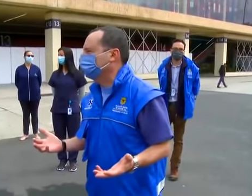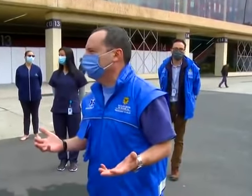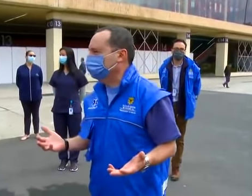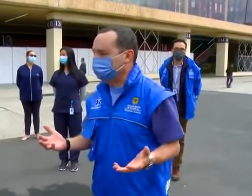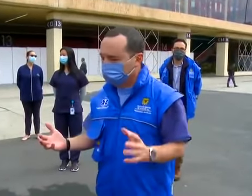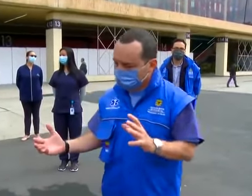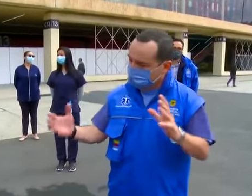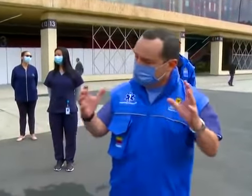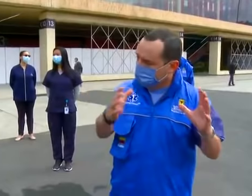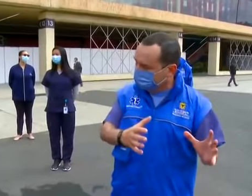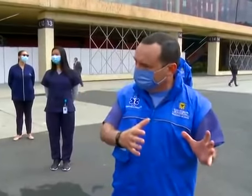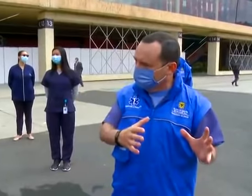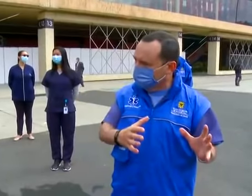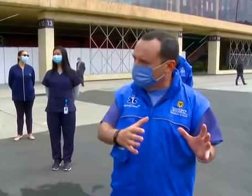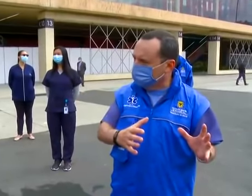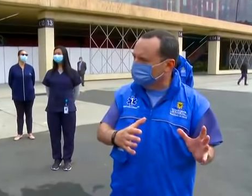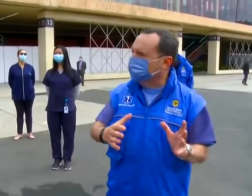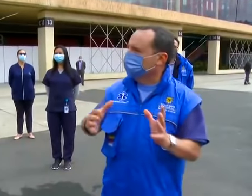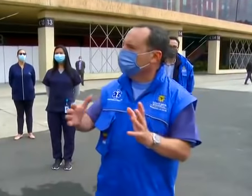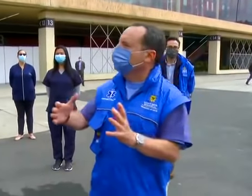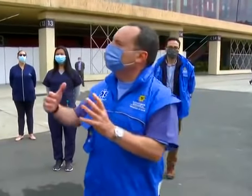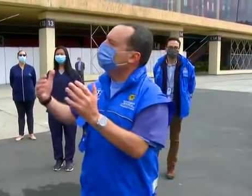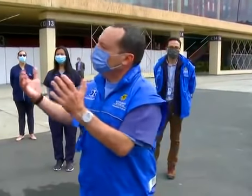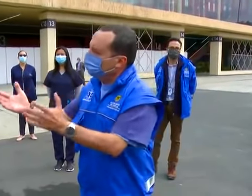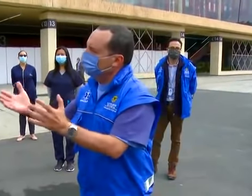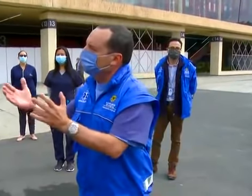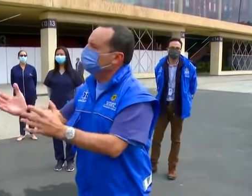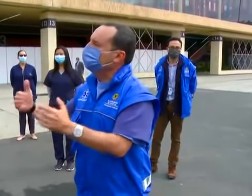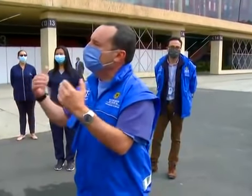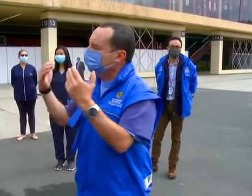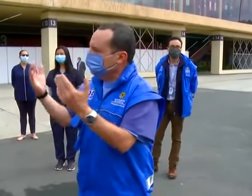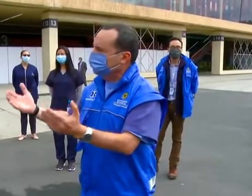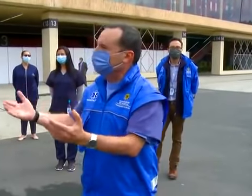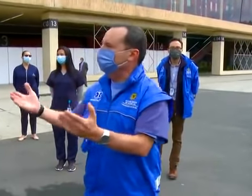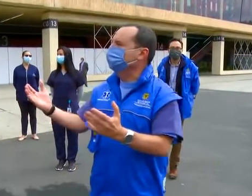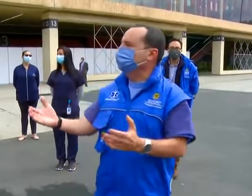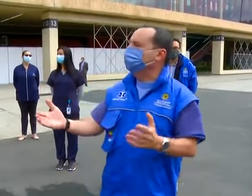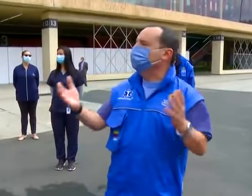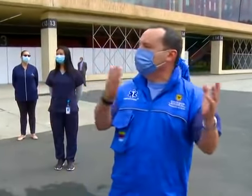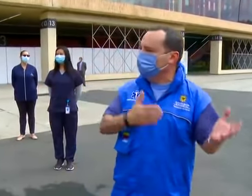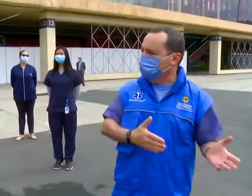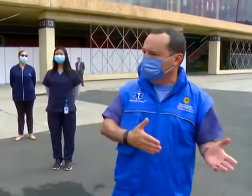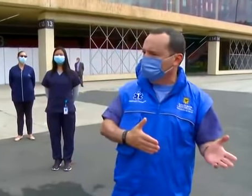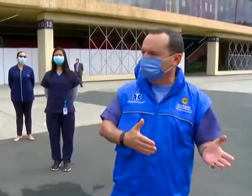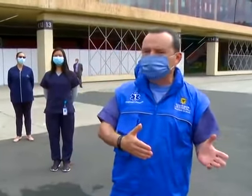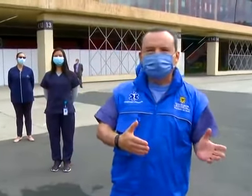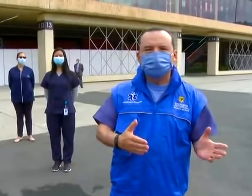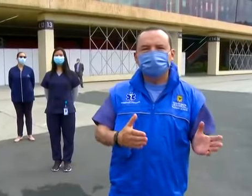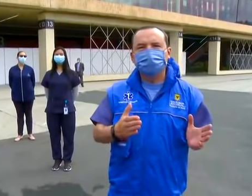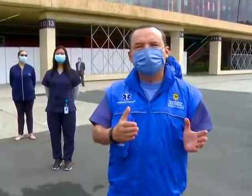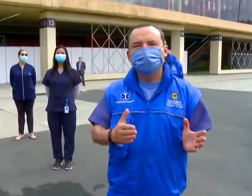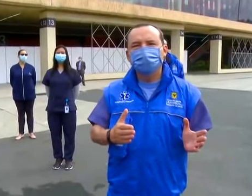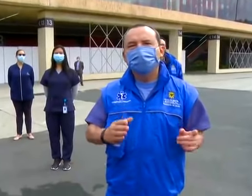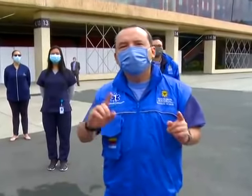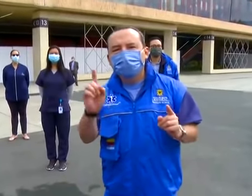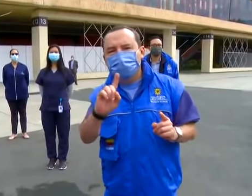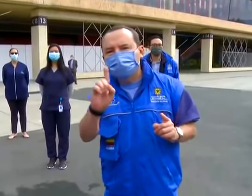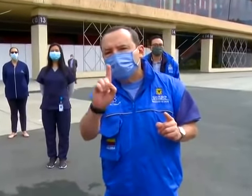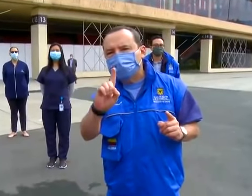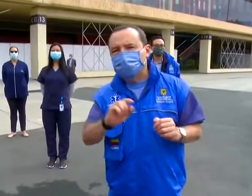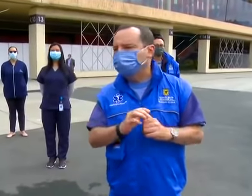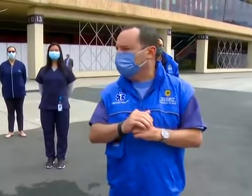gente, por supuesto. Estas moleculares se complementan con 200.000 adicionales de tipo serológico. La serología